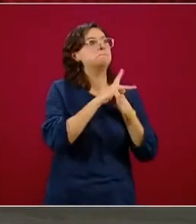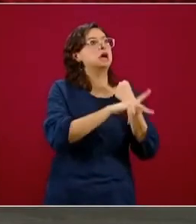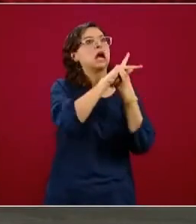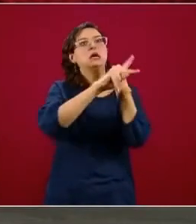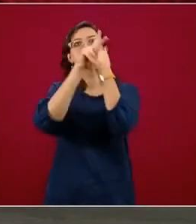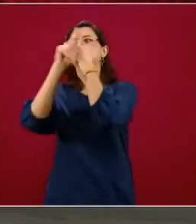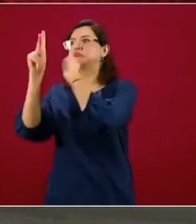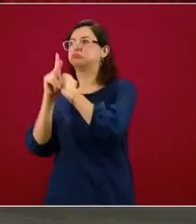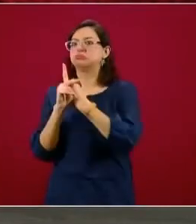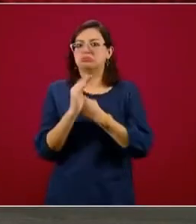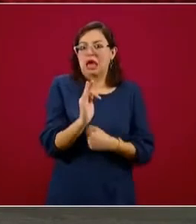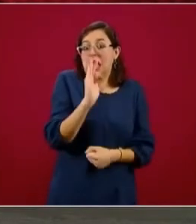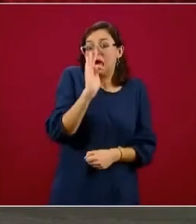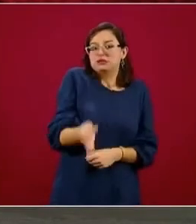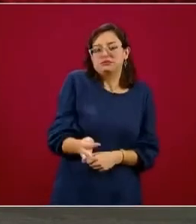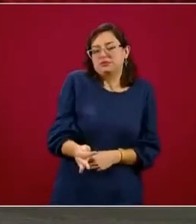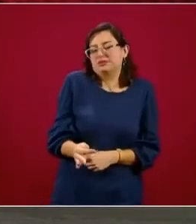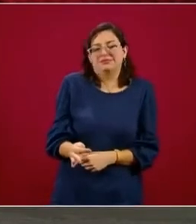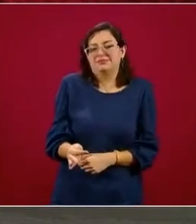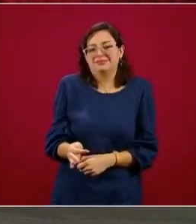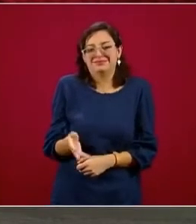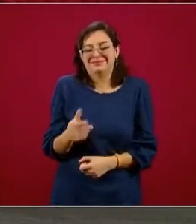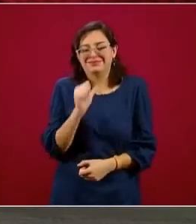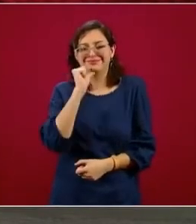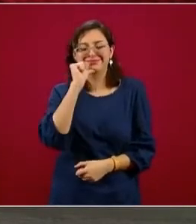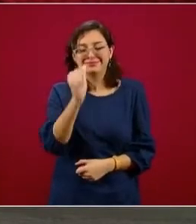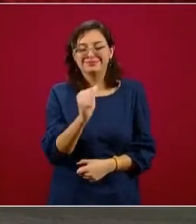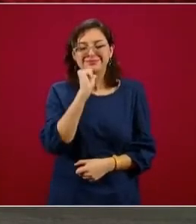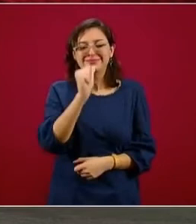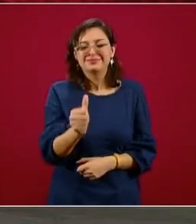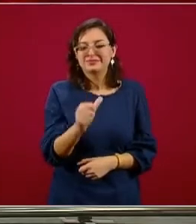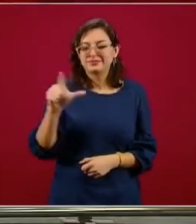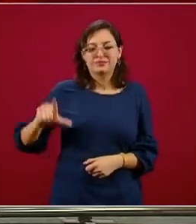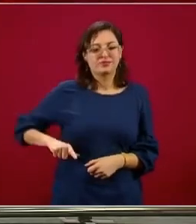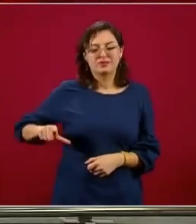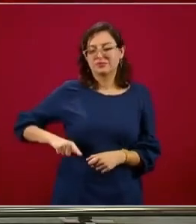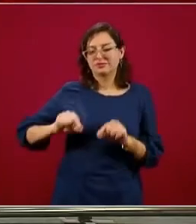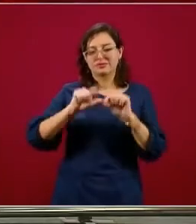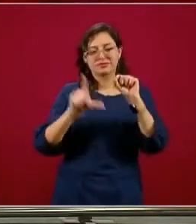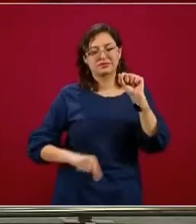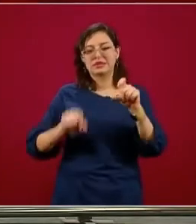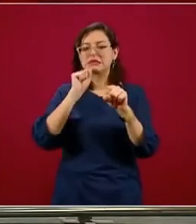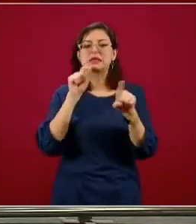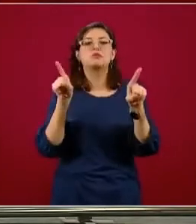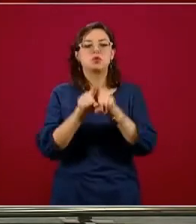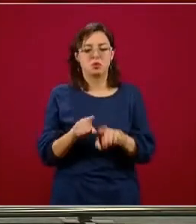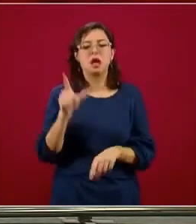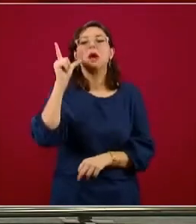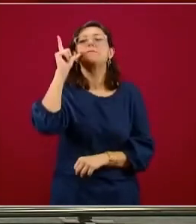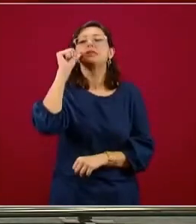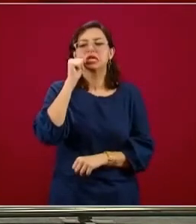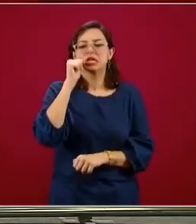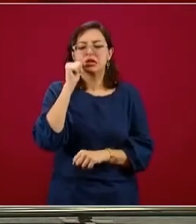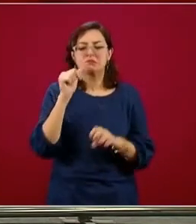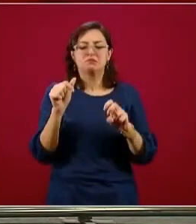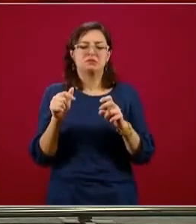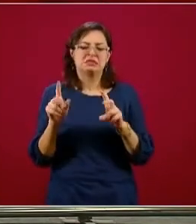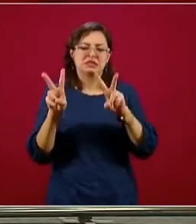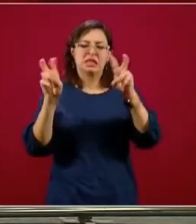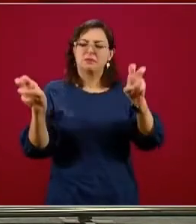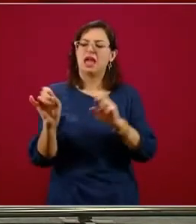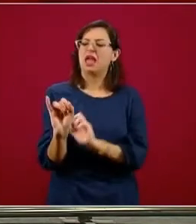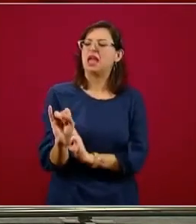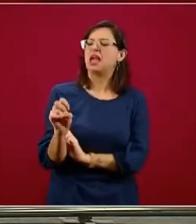esté intentando de esa manera, definitivamente no el gobierno de México. Y mañana vamos a explicar el concepto de inmunidad de rebaño que se